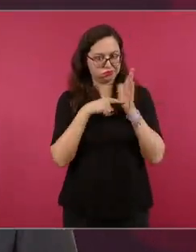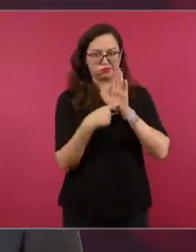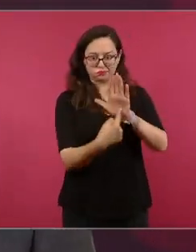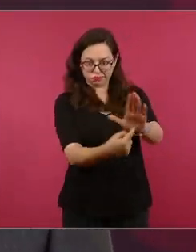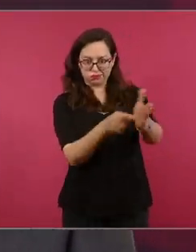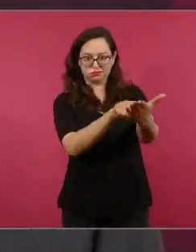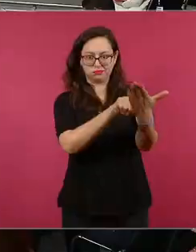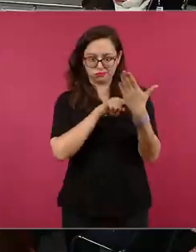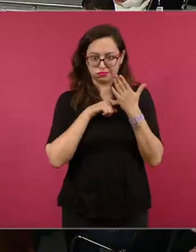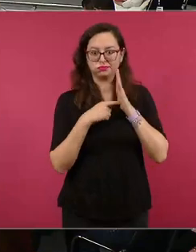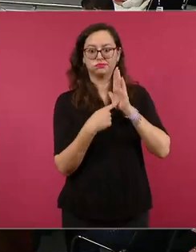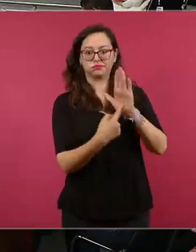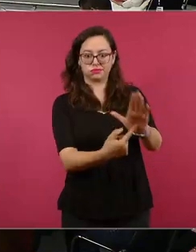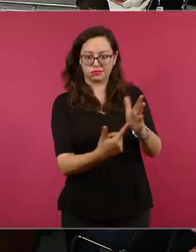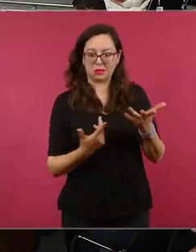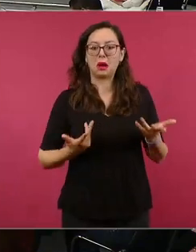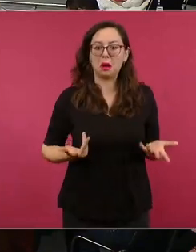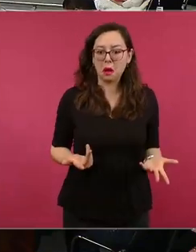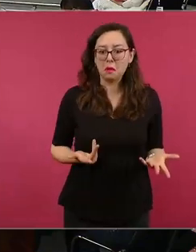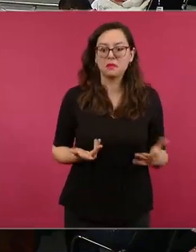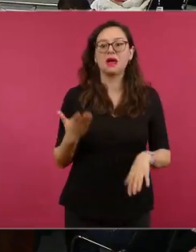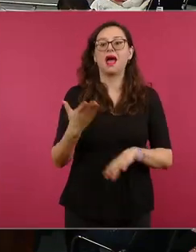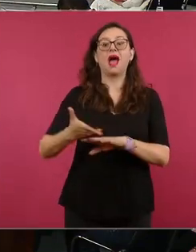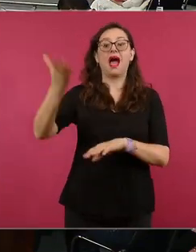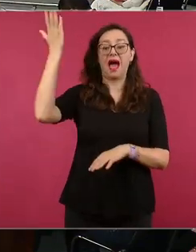ya parece que un presidente